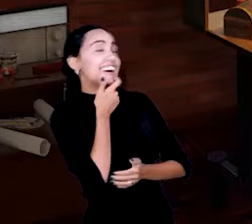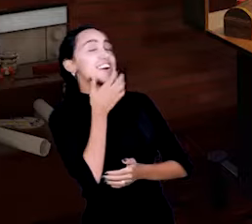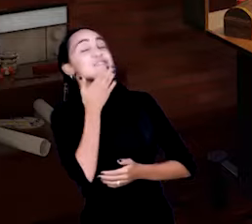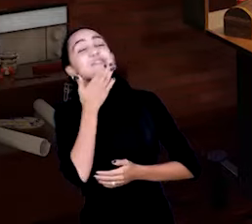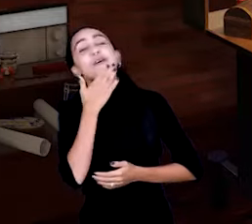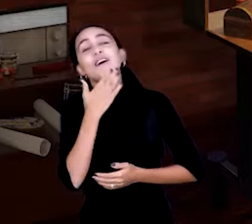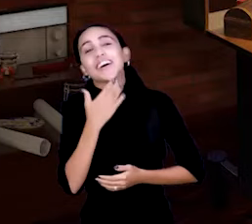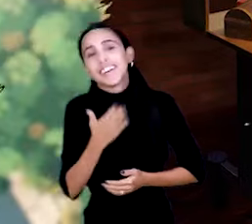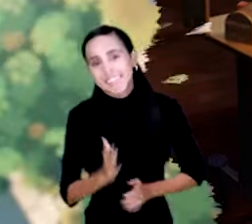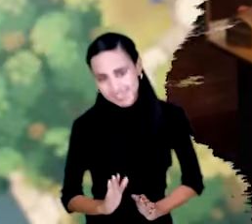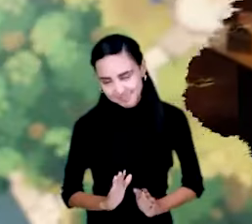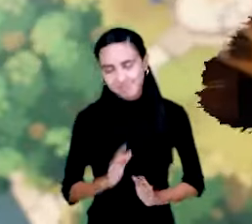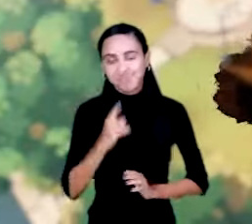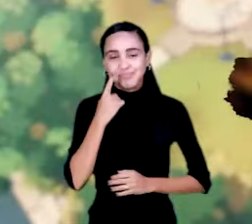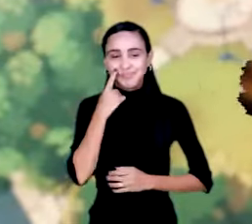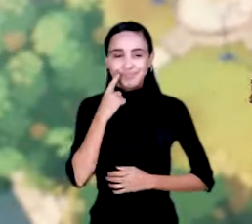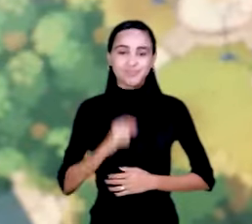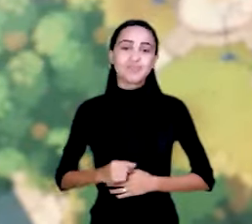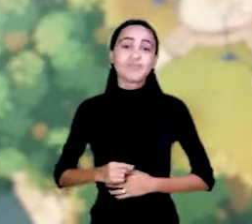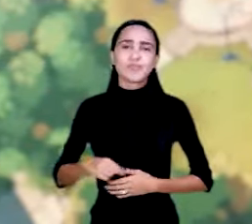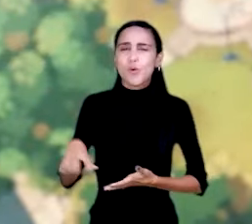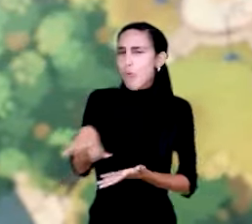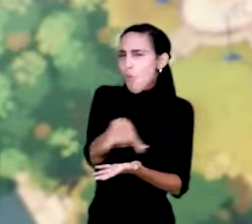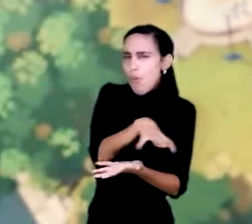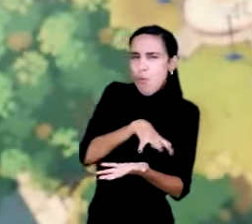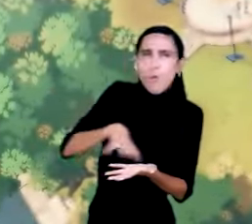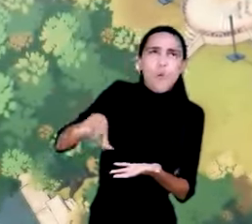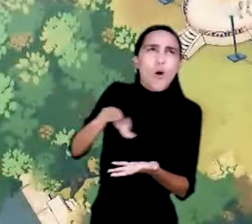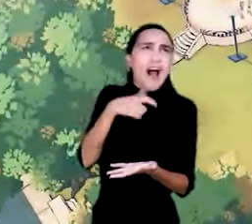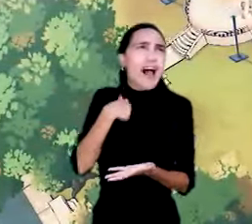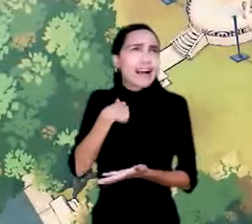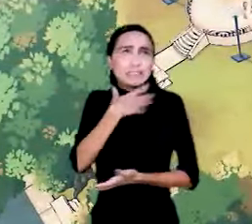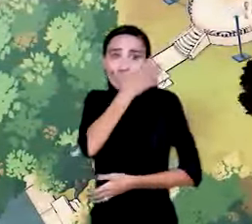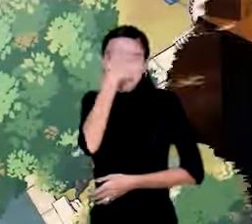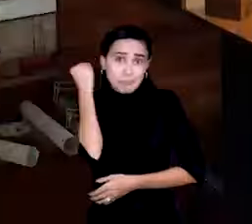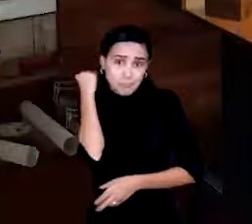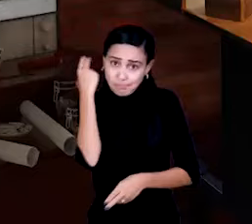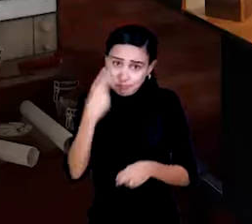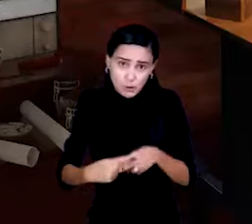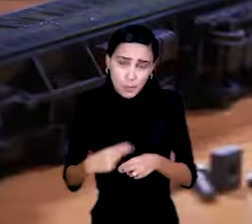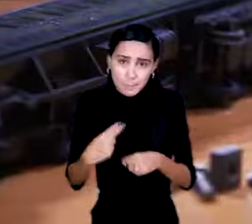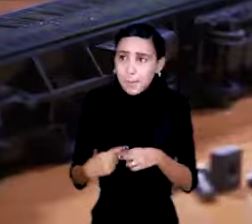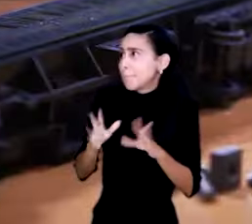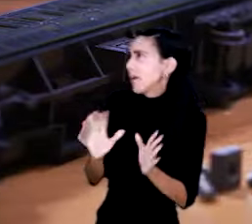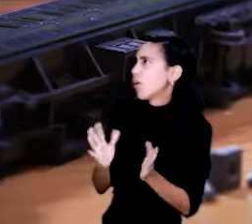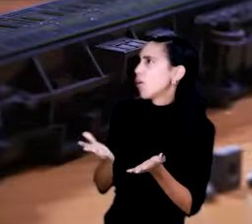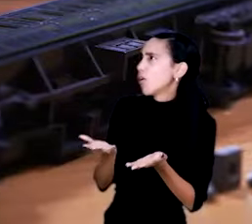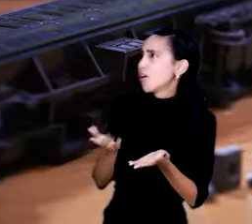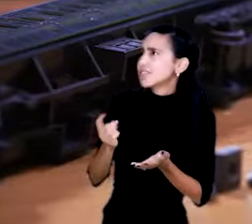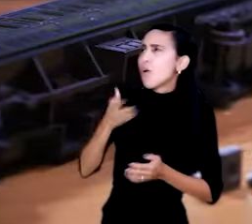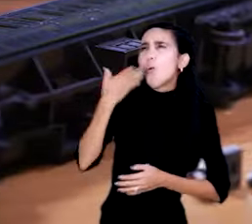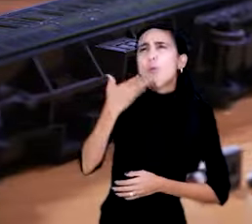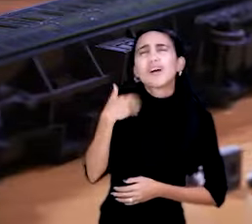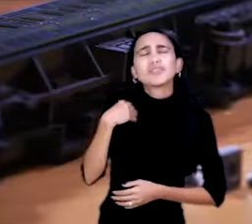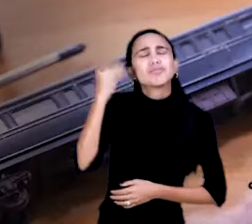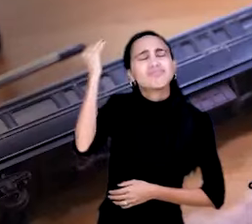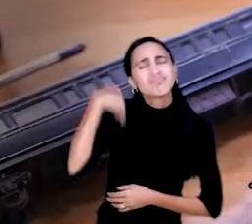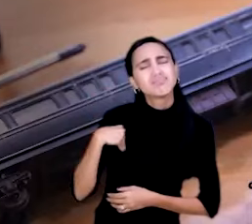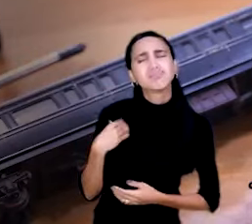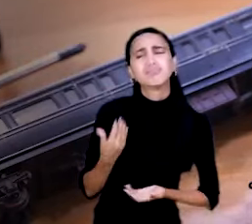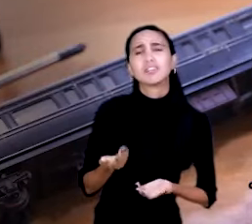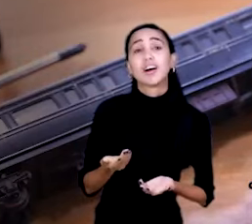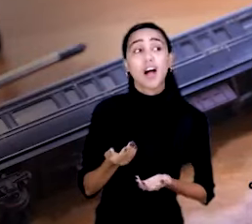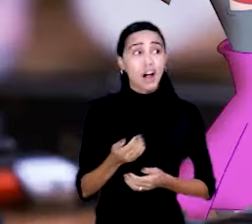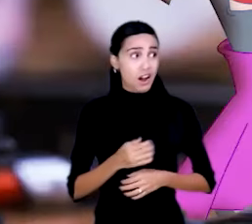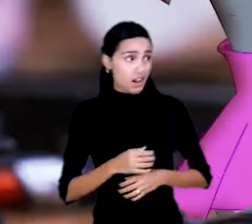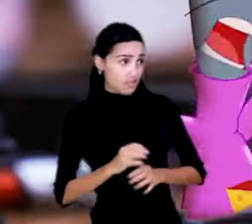Bueno, en un lugar de cuyo nombre no puedo acordarme... ¡Pero Pipo! Ese cuento yo me lo sé. No